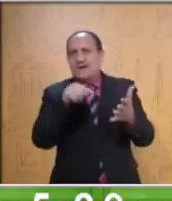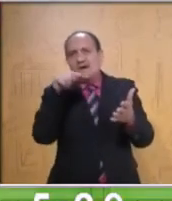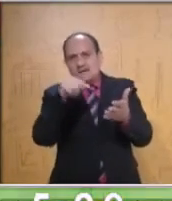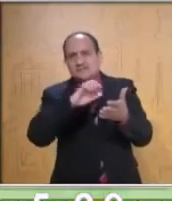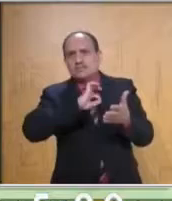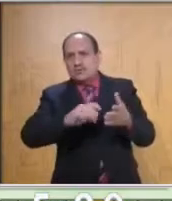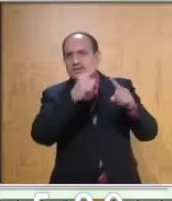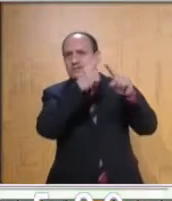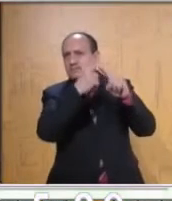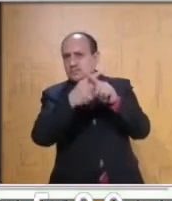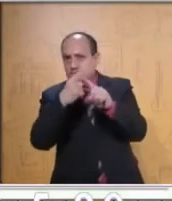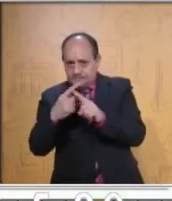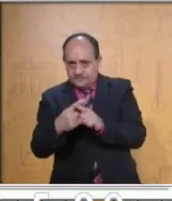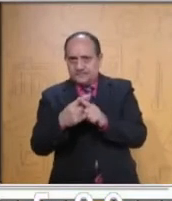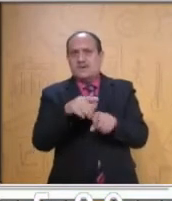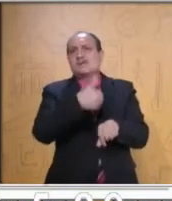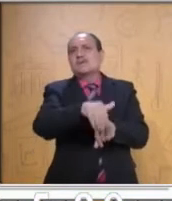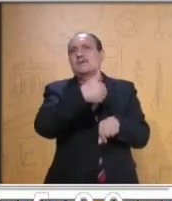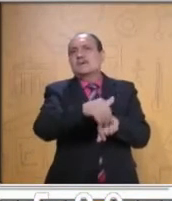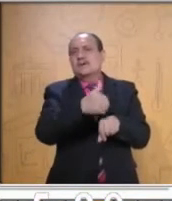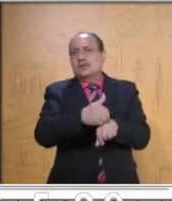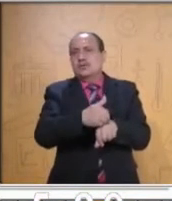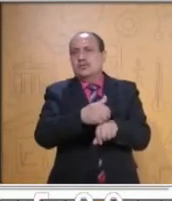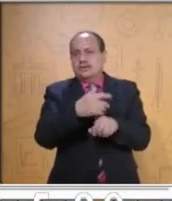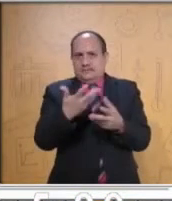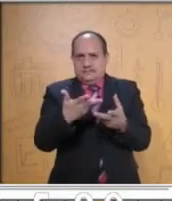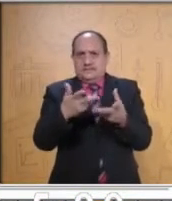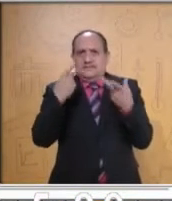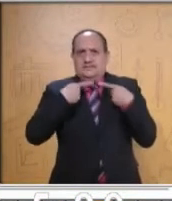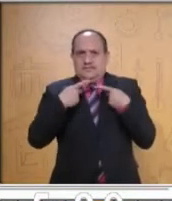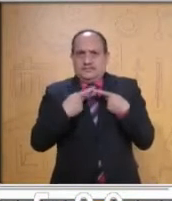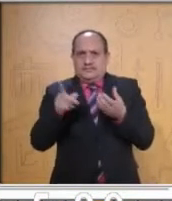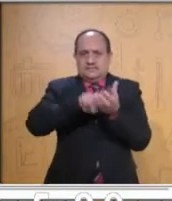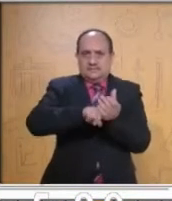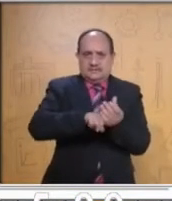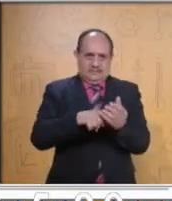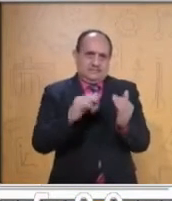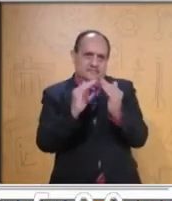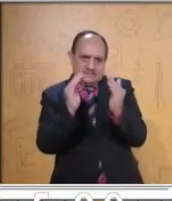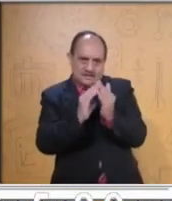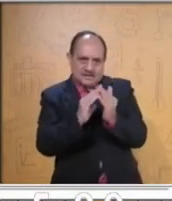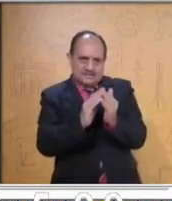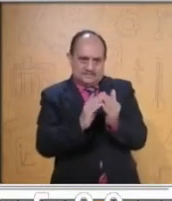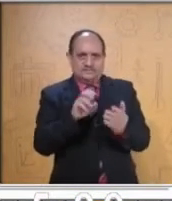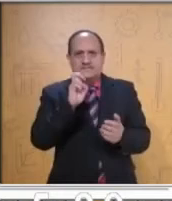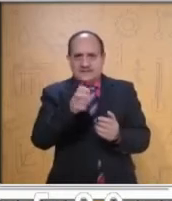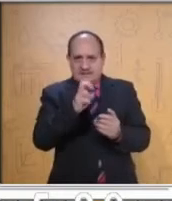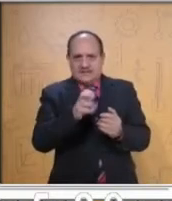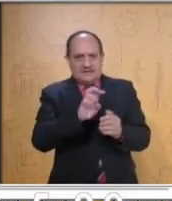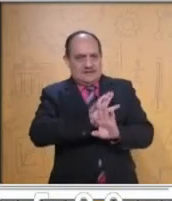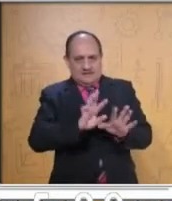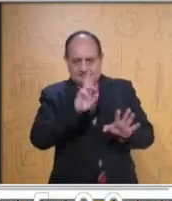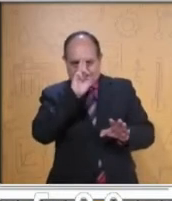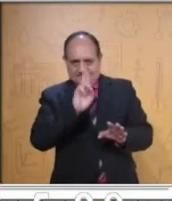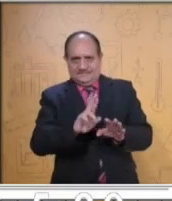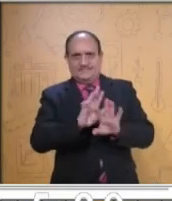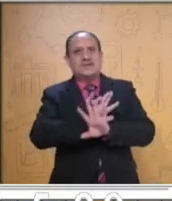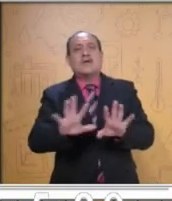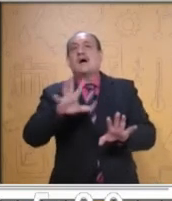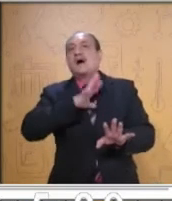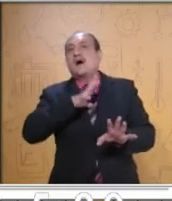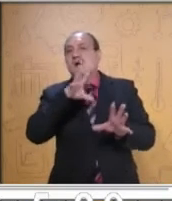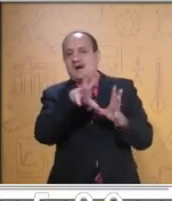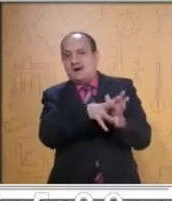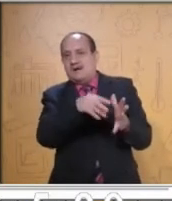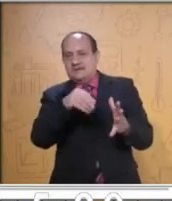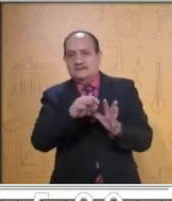podemos multiplicar el número de integrantes por la frecuencia y nos va a dar estos datos. Ya una vez que yo los tengo,